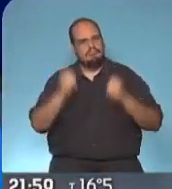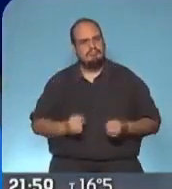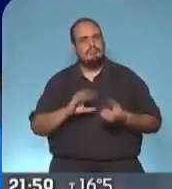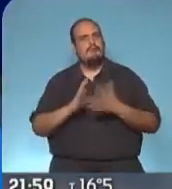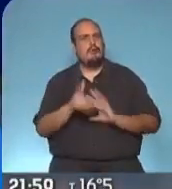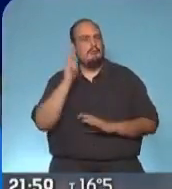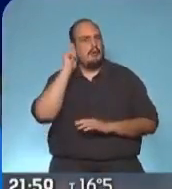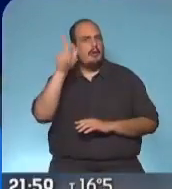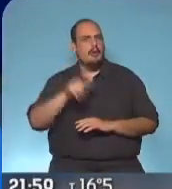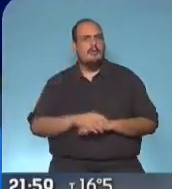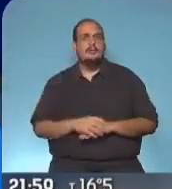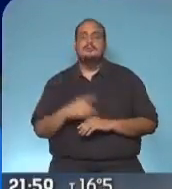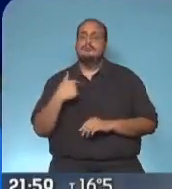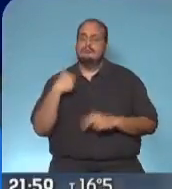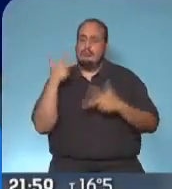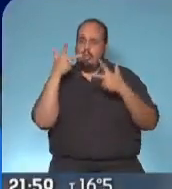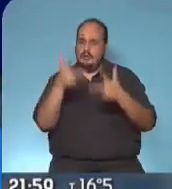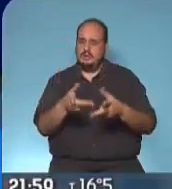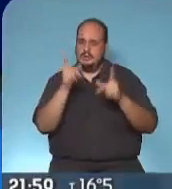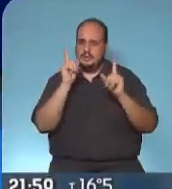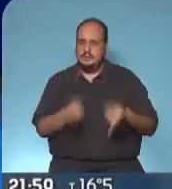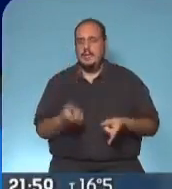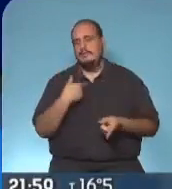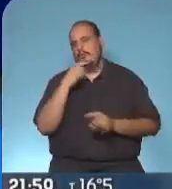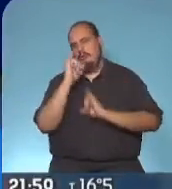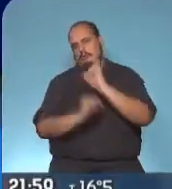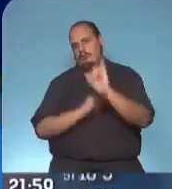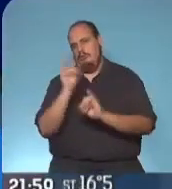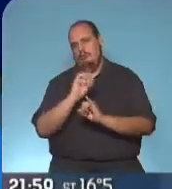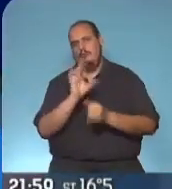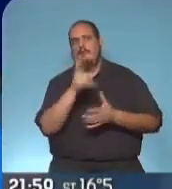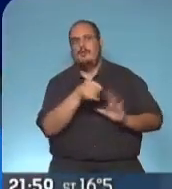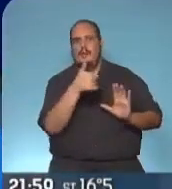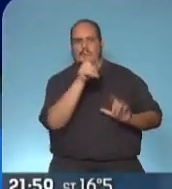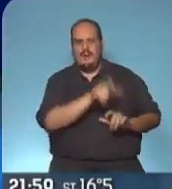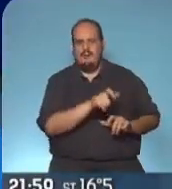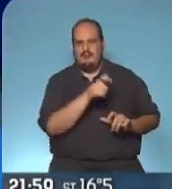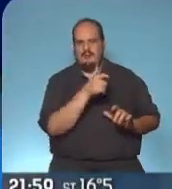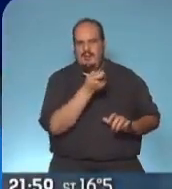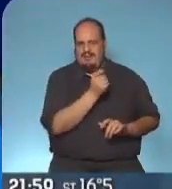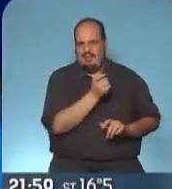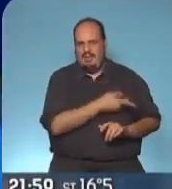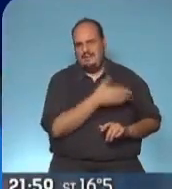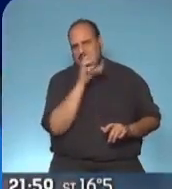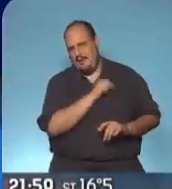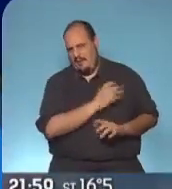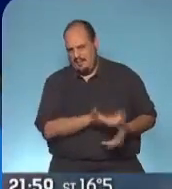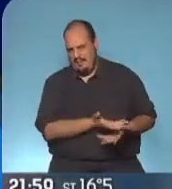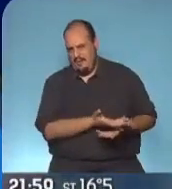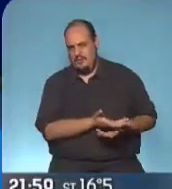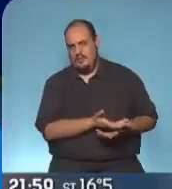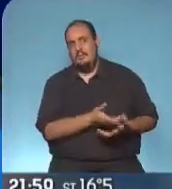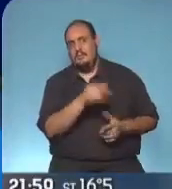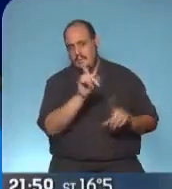la verdad que también les puedo decir, esto no lo contamos por preservación de identidad, pero todos los días se